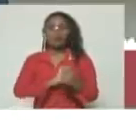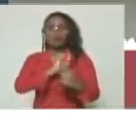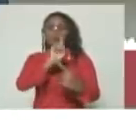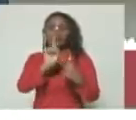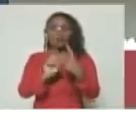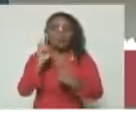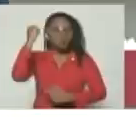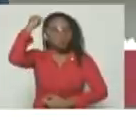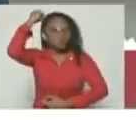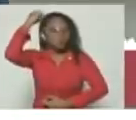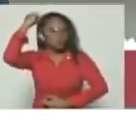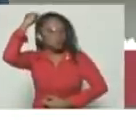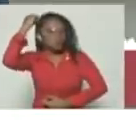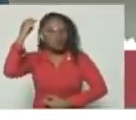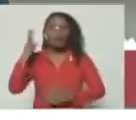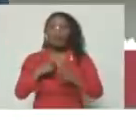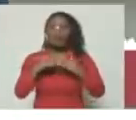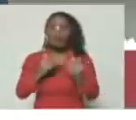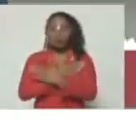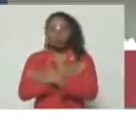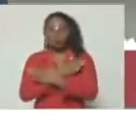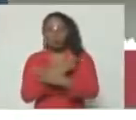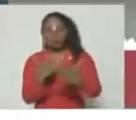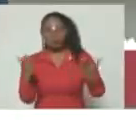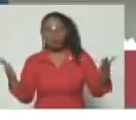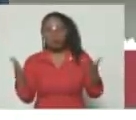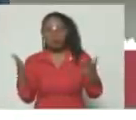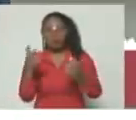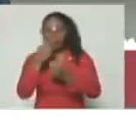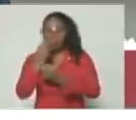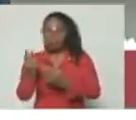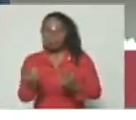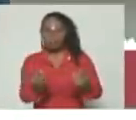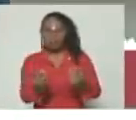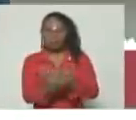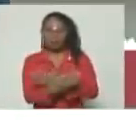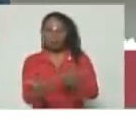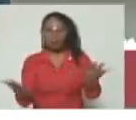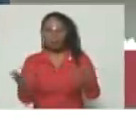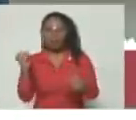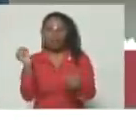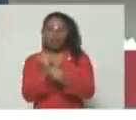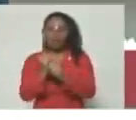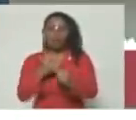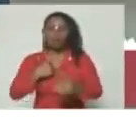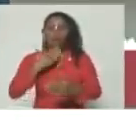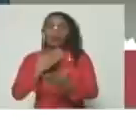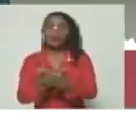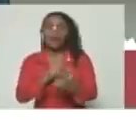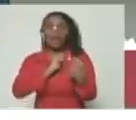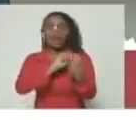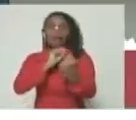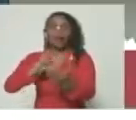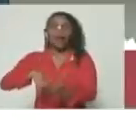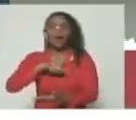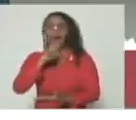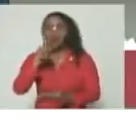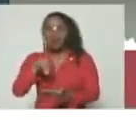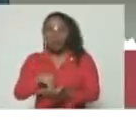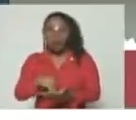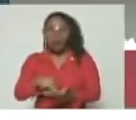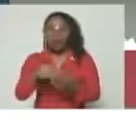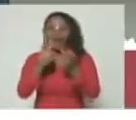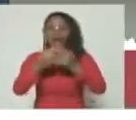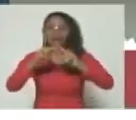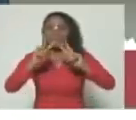interrogantes, todo. Estamos a la orden de ustedes y les agradezco la labor que han hecho por el diálogo nacional, por la